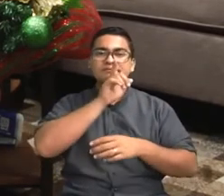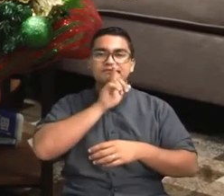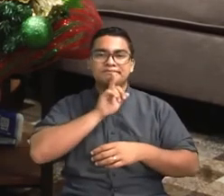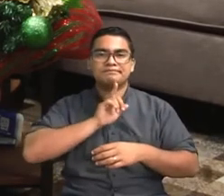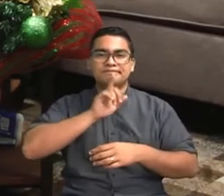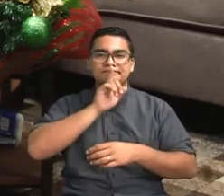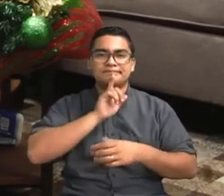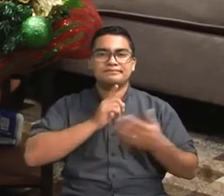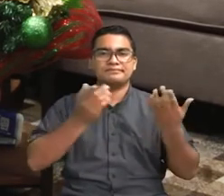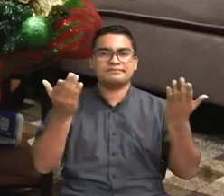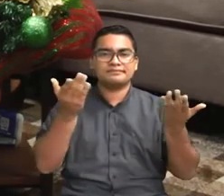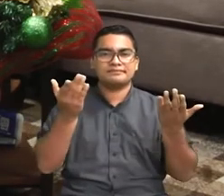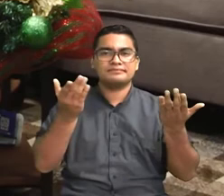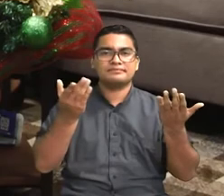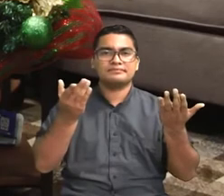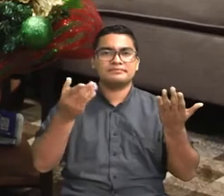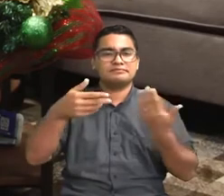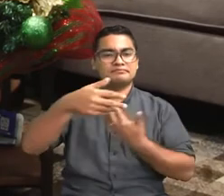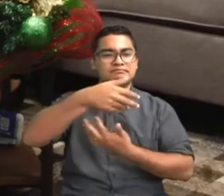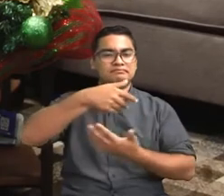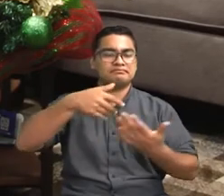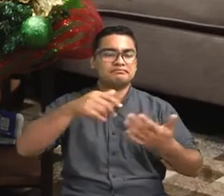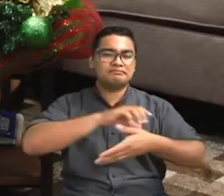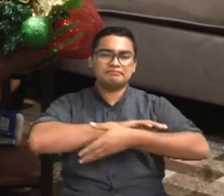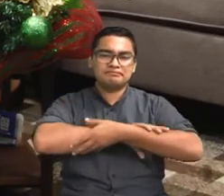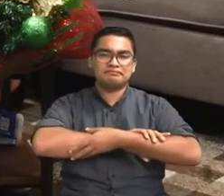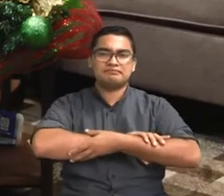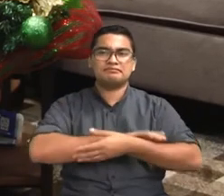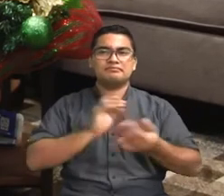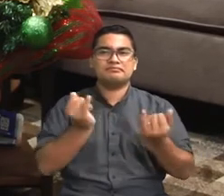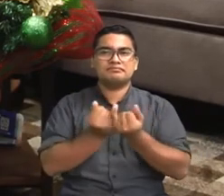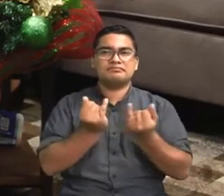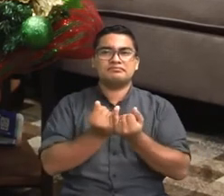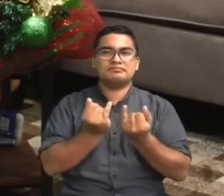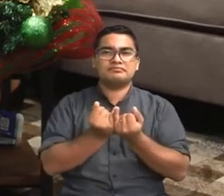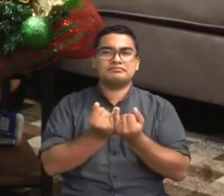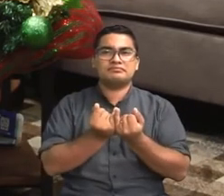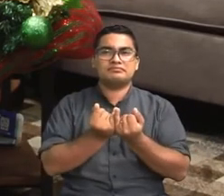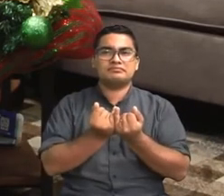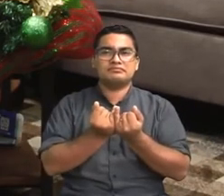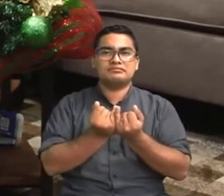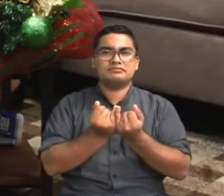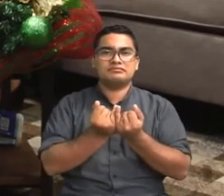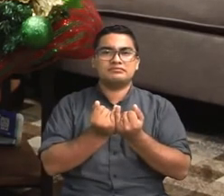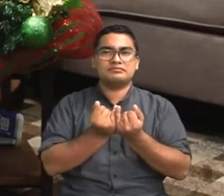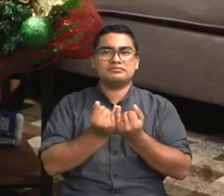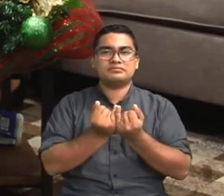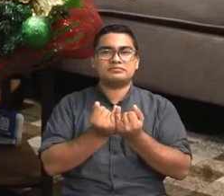tolerancia, ese ambiente de relaciones fraternas, de relaciones